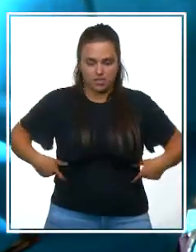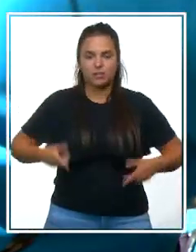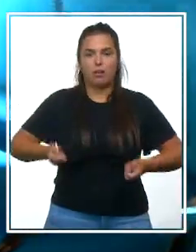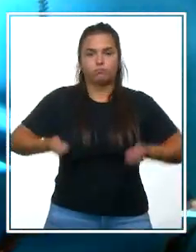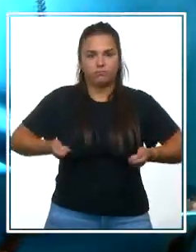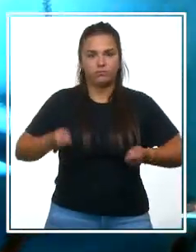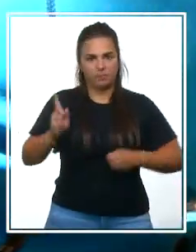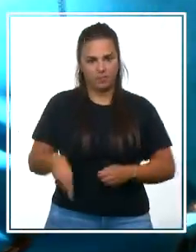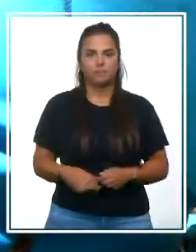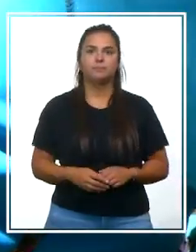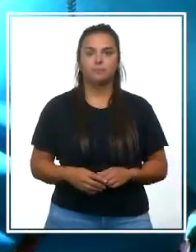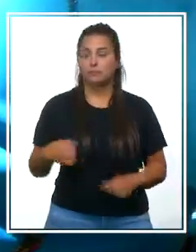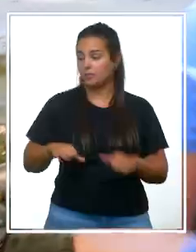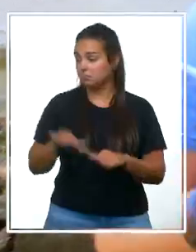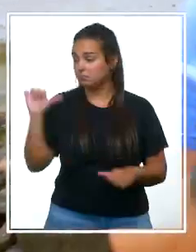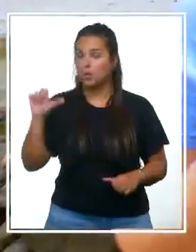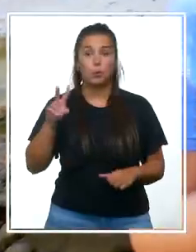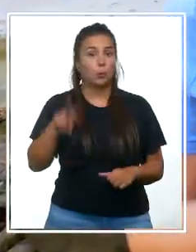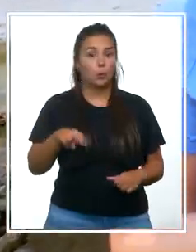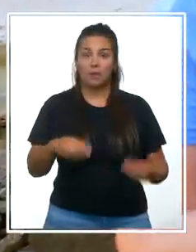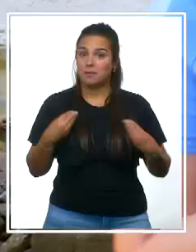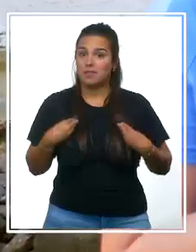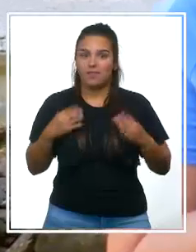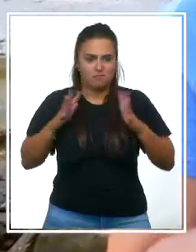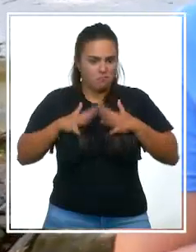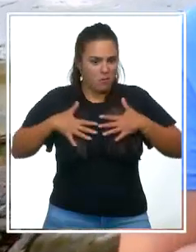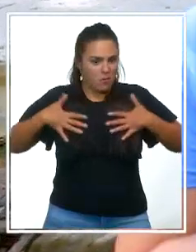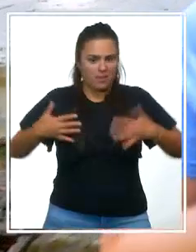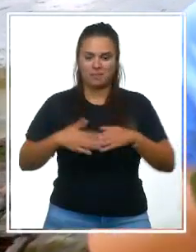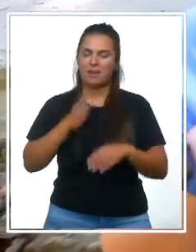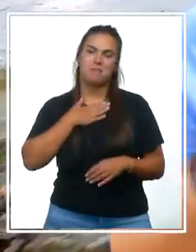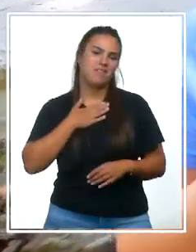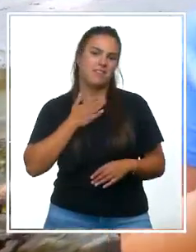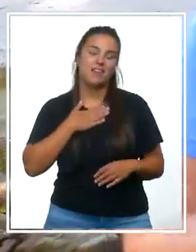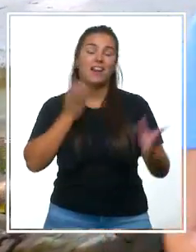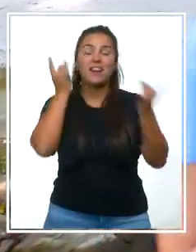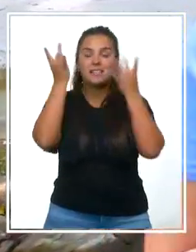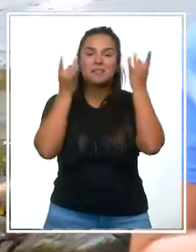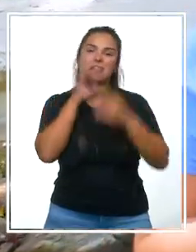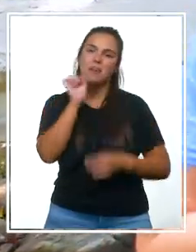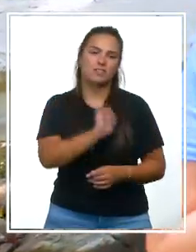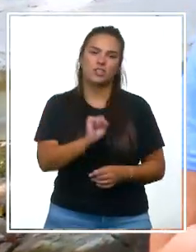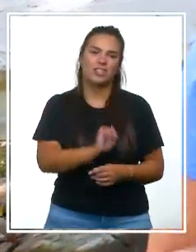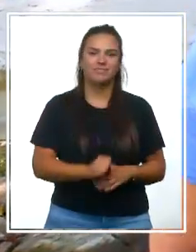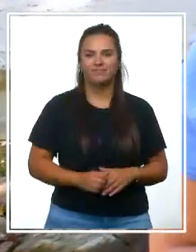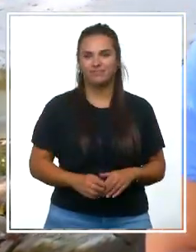y sujetarnos. Nunca lo había hecho en mi vida y es súper emocionante para mí. Ha sido una actividad maravillosa.